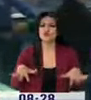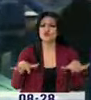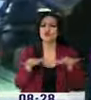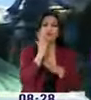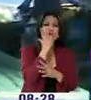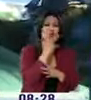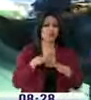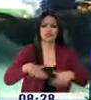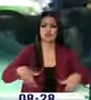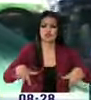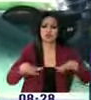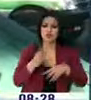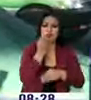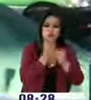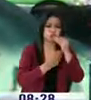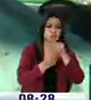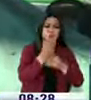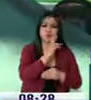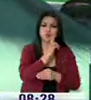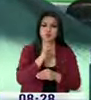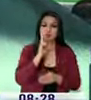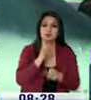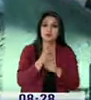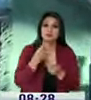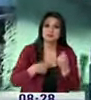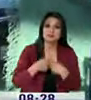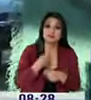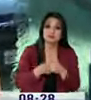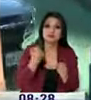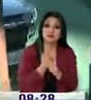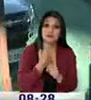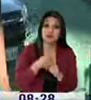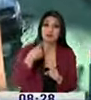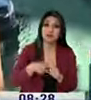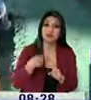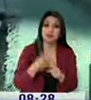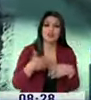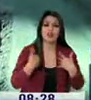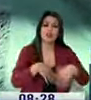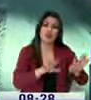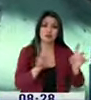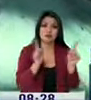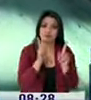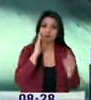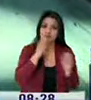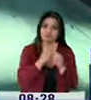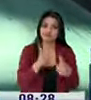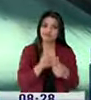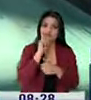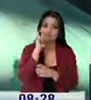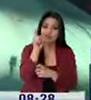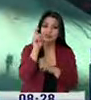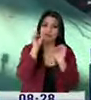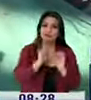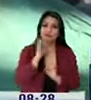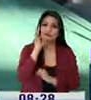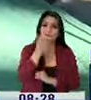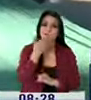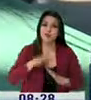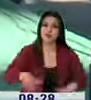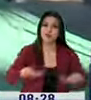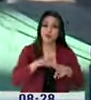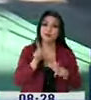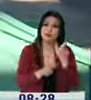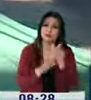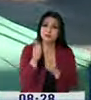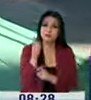pequeño. Eso es lo que anhelamos, no porque somos comerciantes, trabajamos en el mercado, pues sí, anhelamos a futuro tener en mejores condiciones